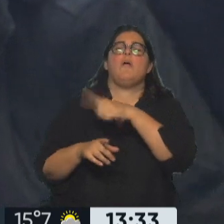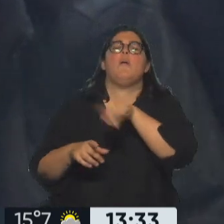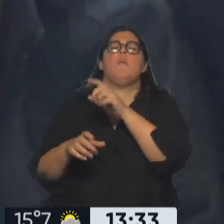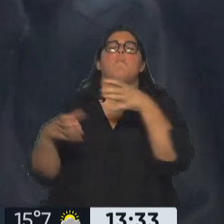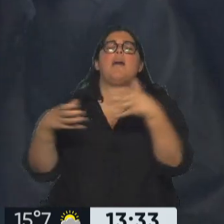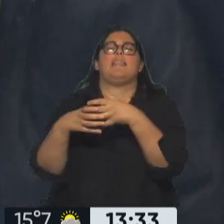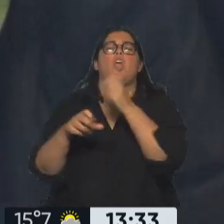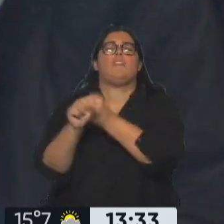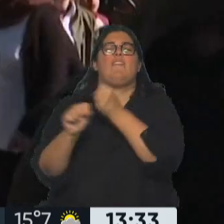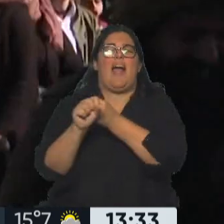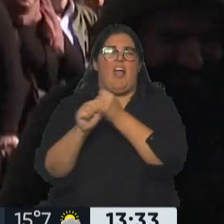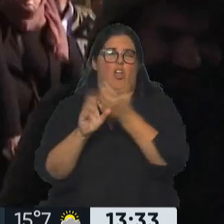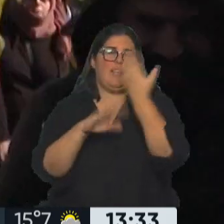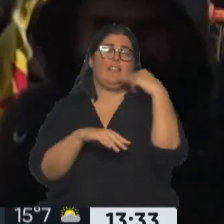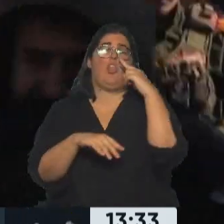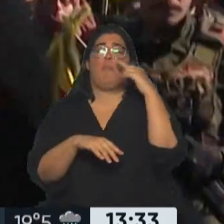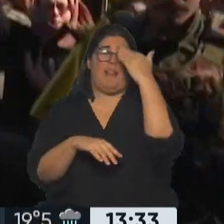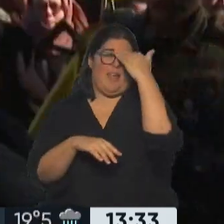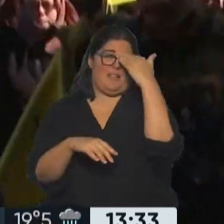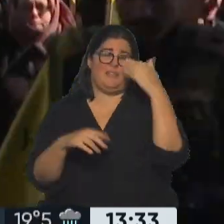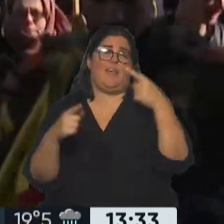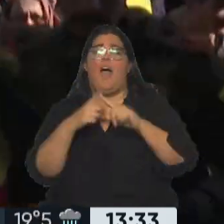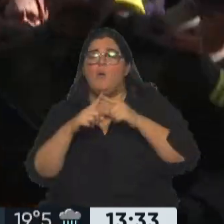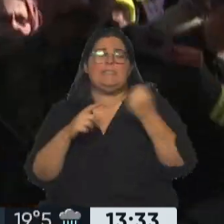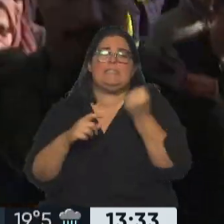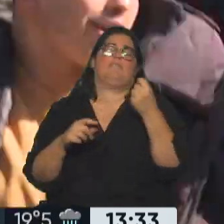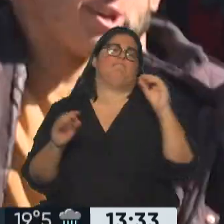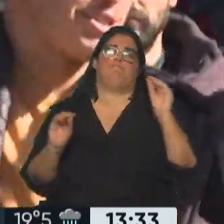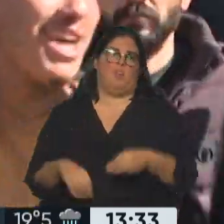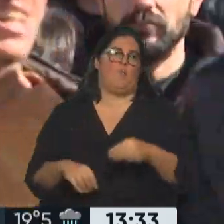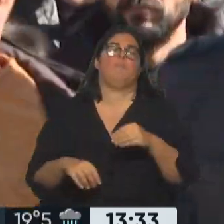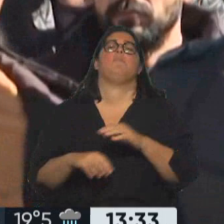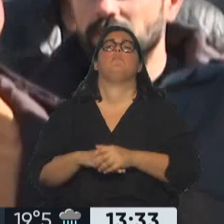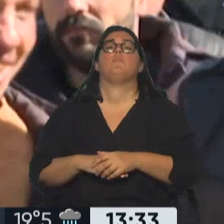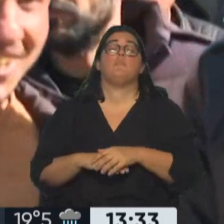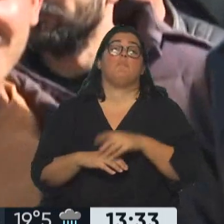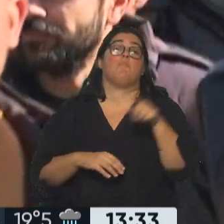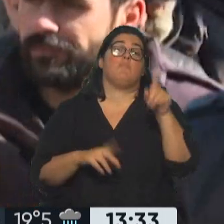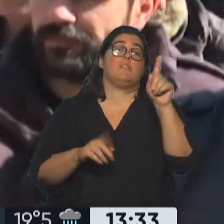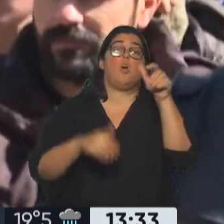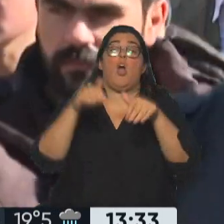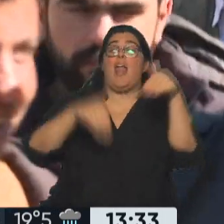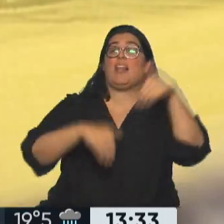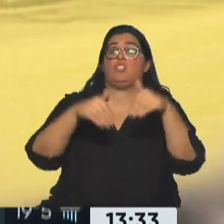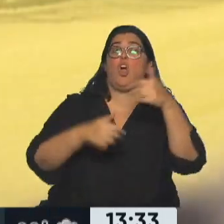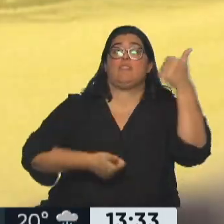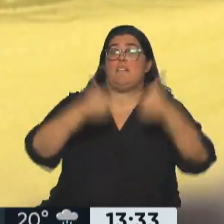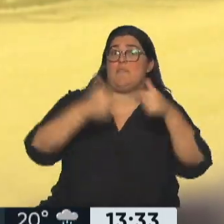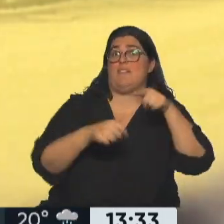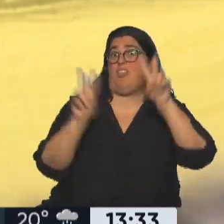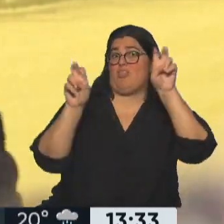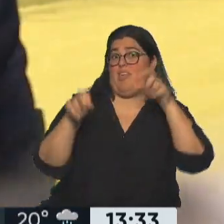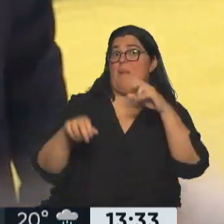en 2015, y del fallido golpe en su contra en 2016, es otro de los campos de batalla electorales. Si bien